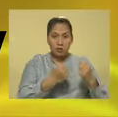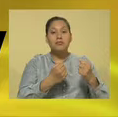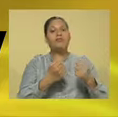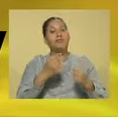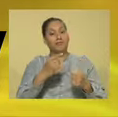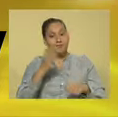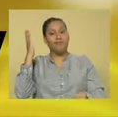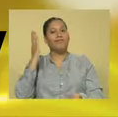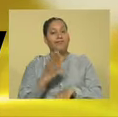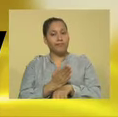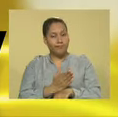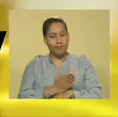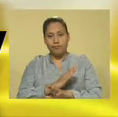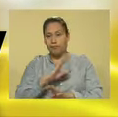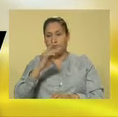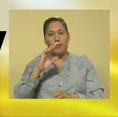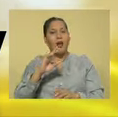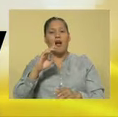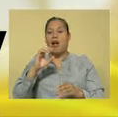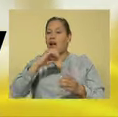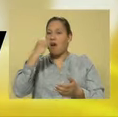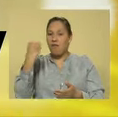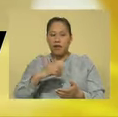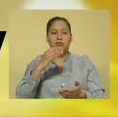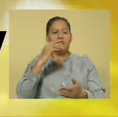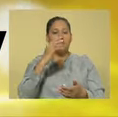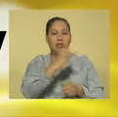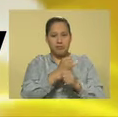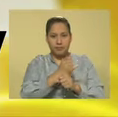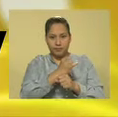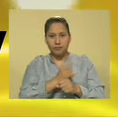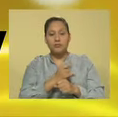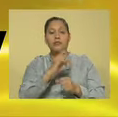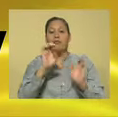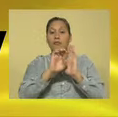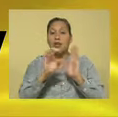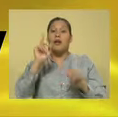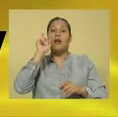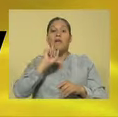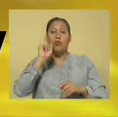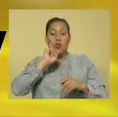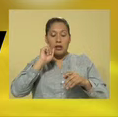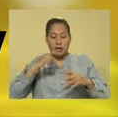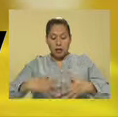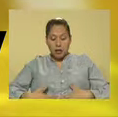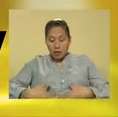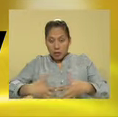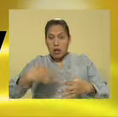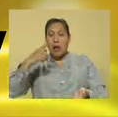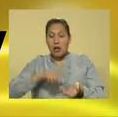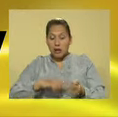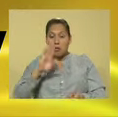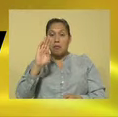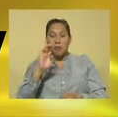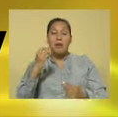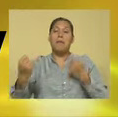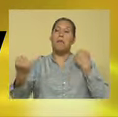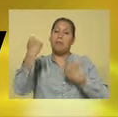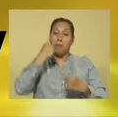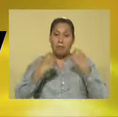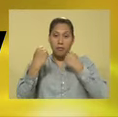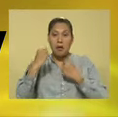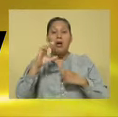ella se perseguirá de oficio cuando la la víctima sea mujer en cinta o durante los 3